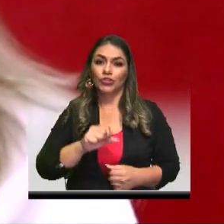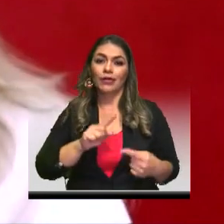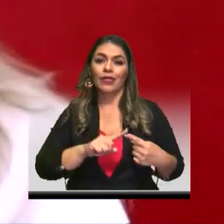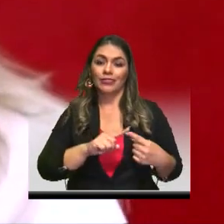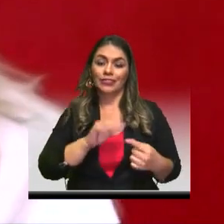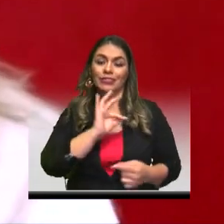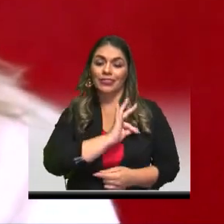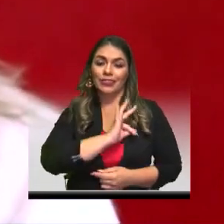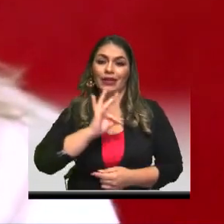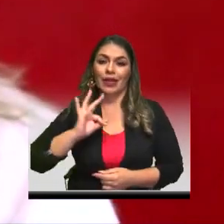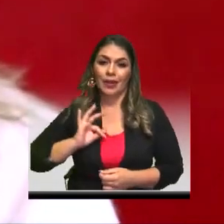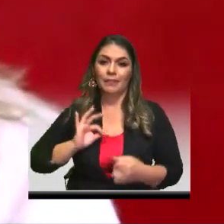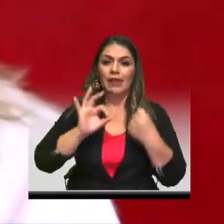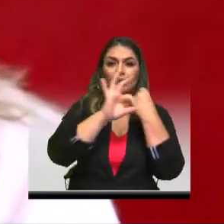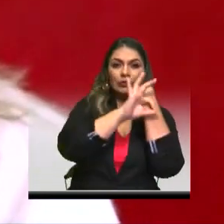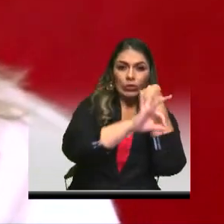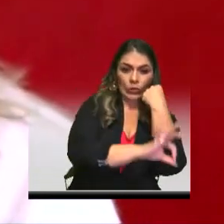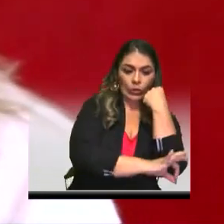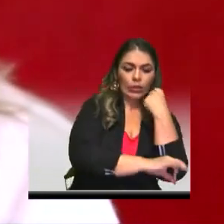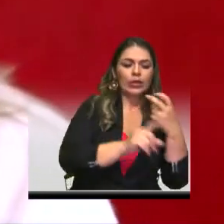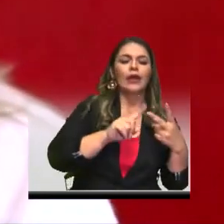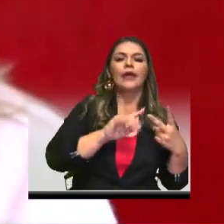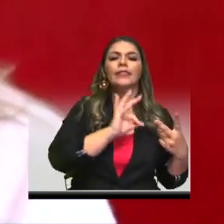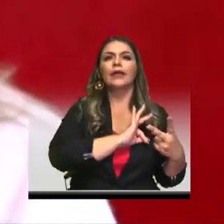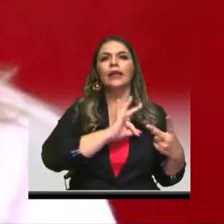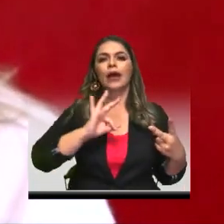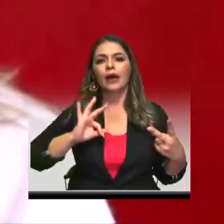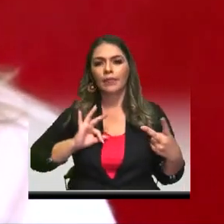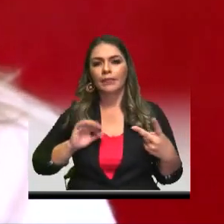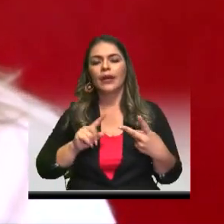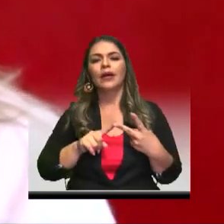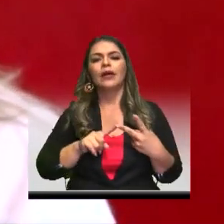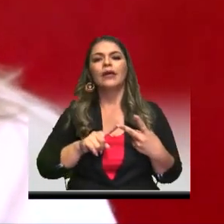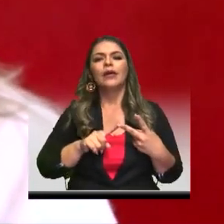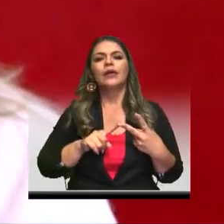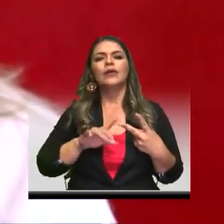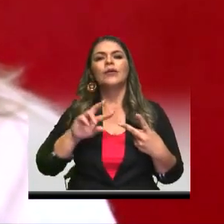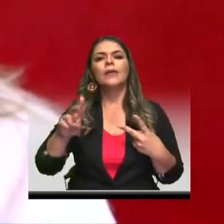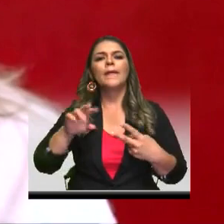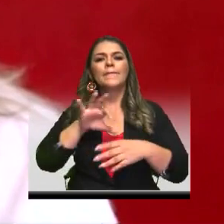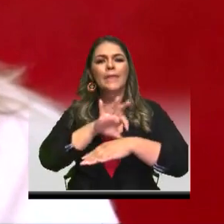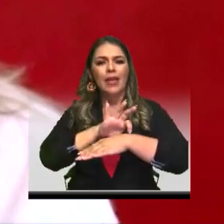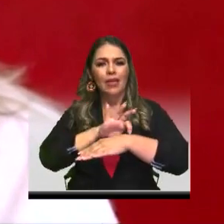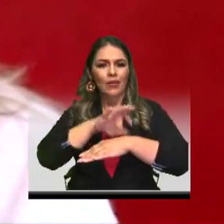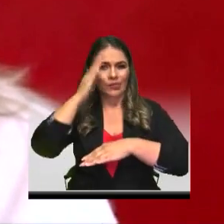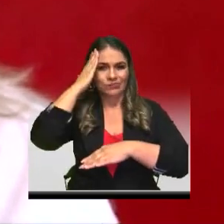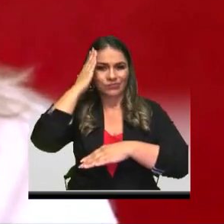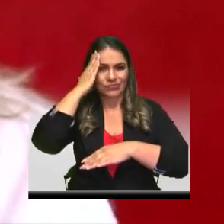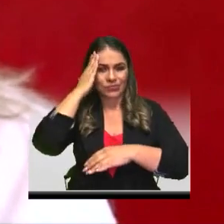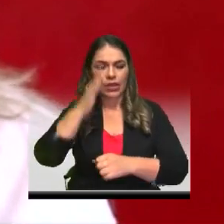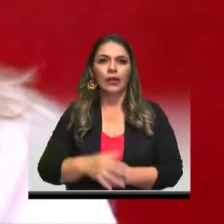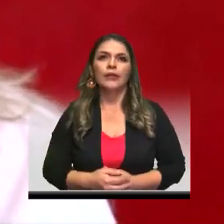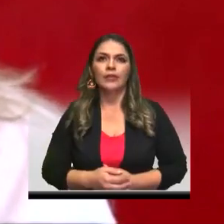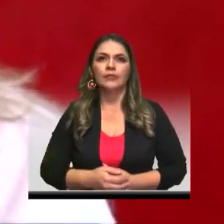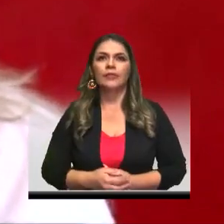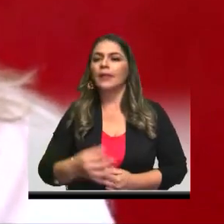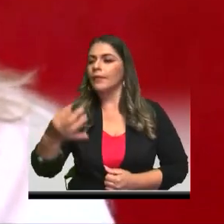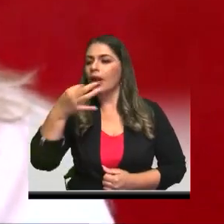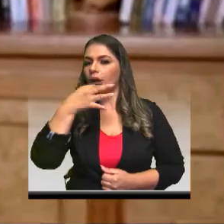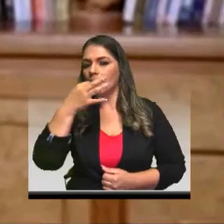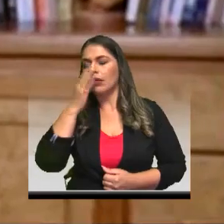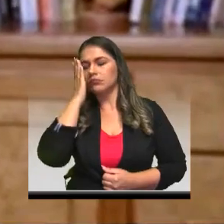psicológica. El psiquiatra me ayuda con medicamento para dormir. Entonces, eso es